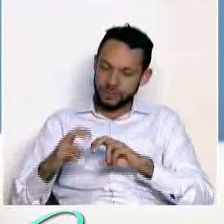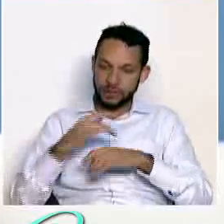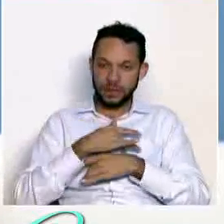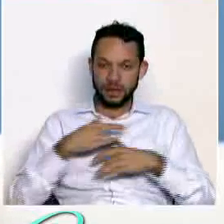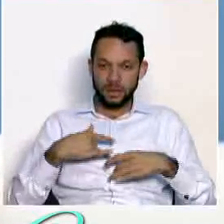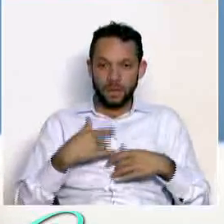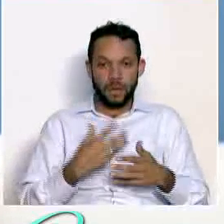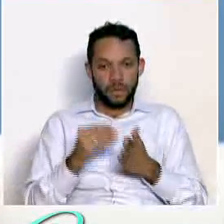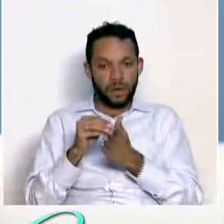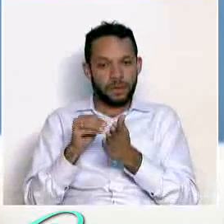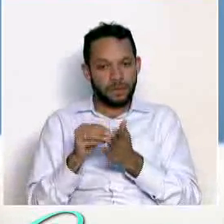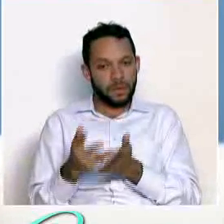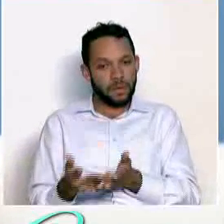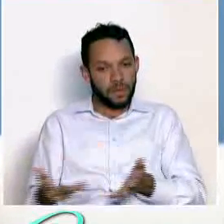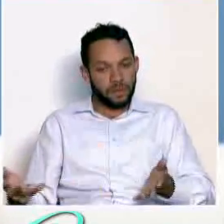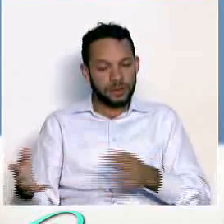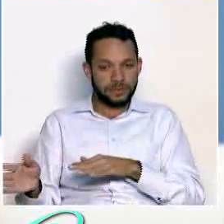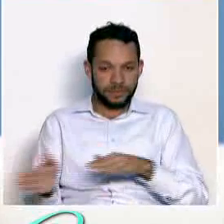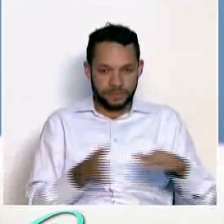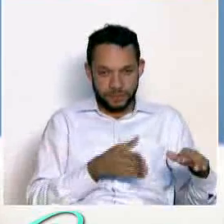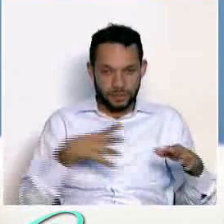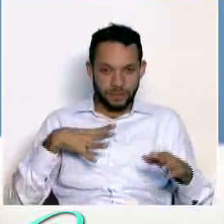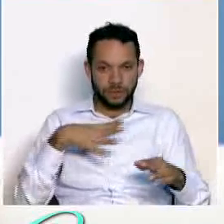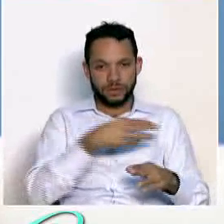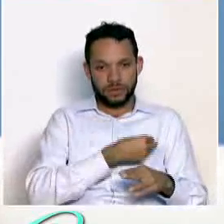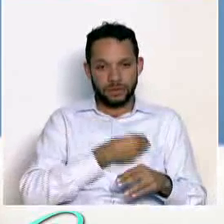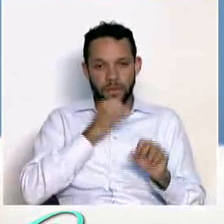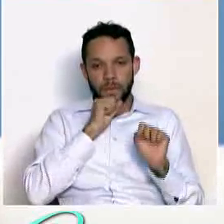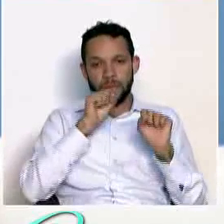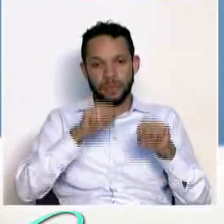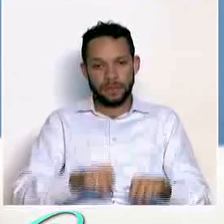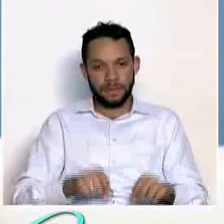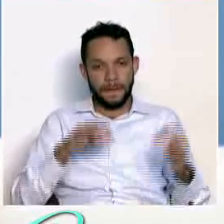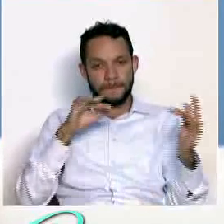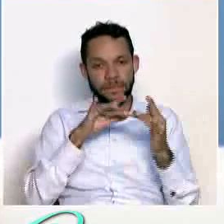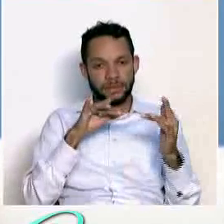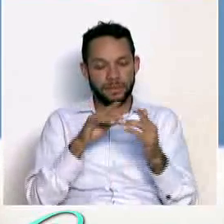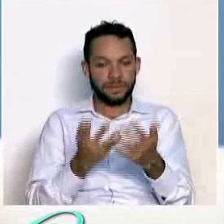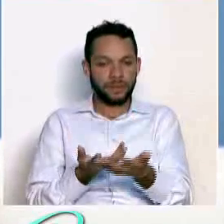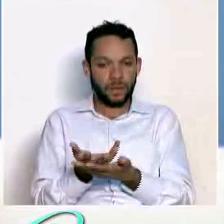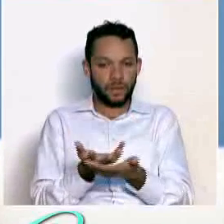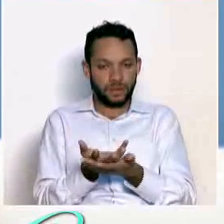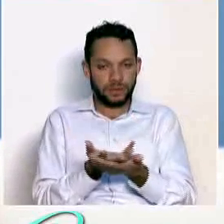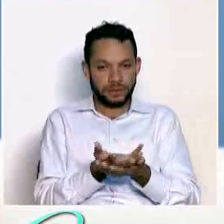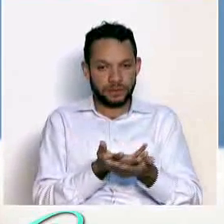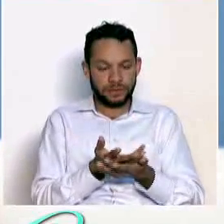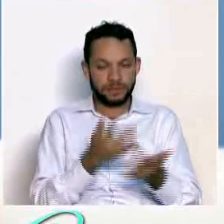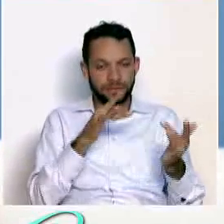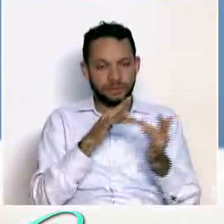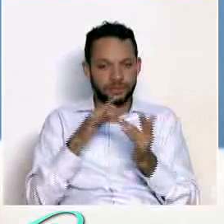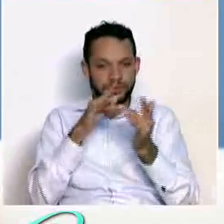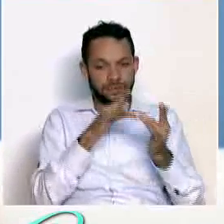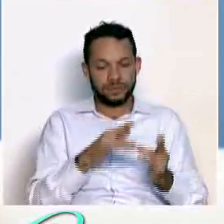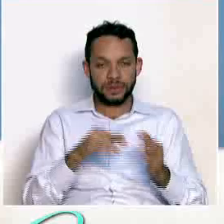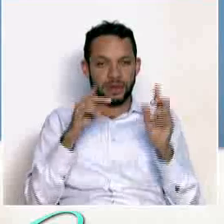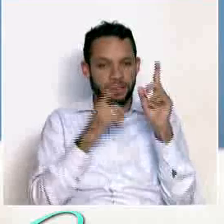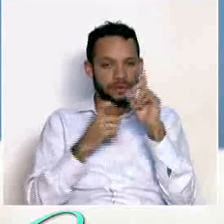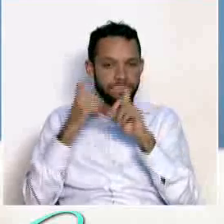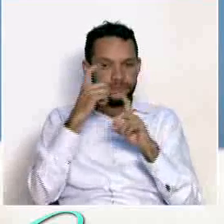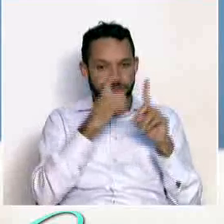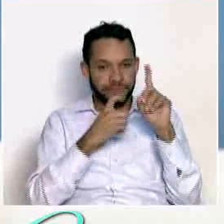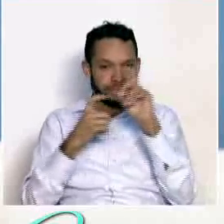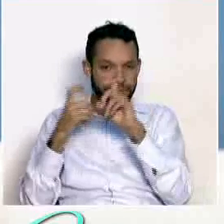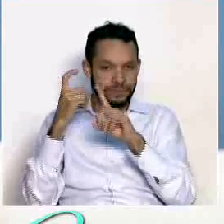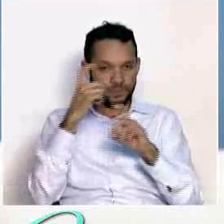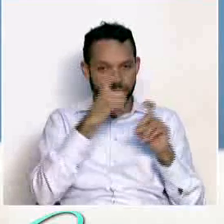en este espacio es que nosotros siempre tendremos nuestra píldora de optimismo, que es un momento de reflexión,